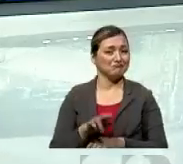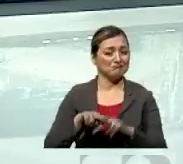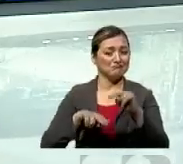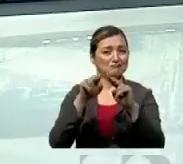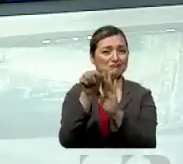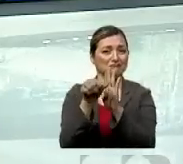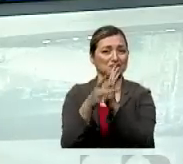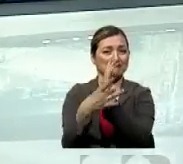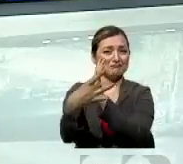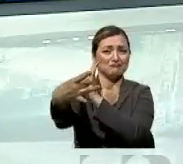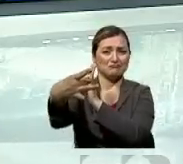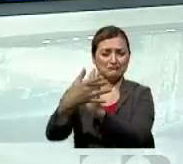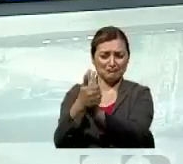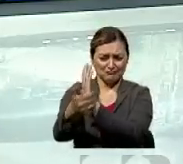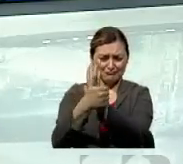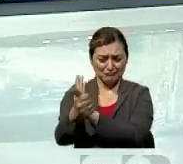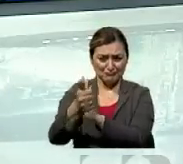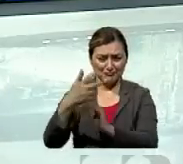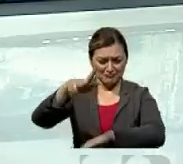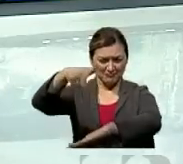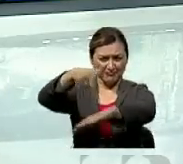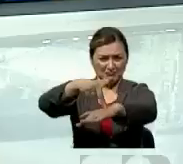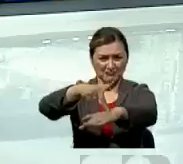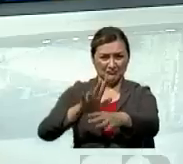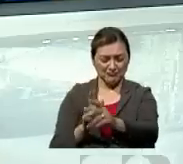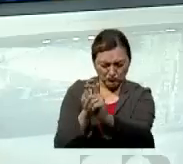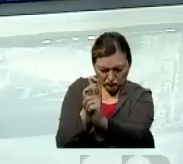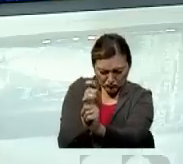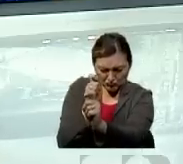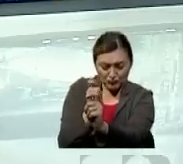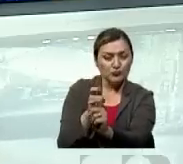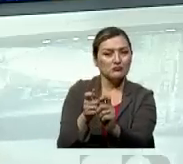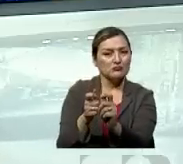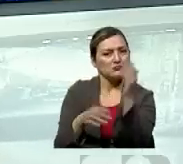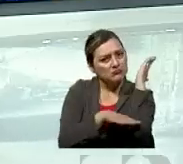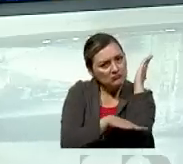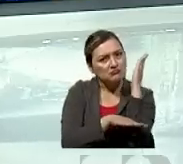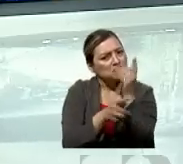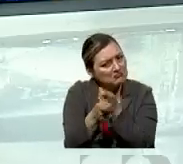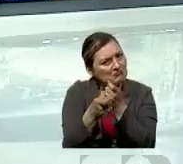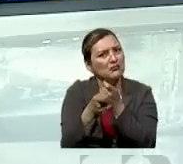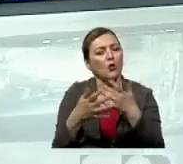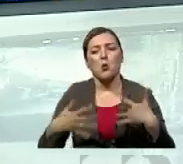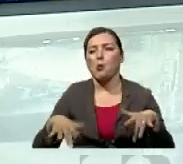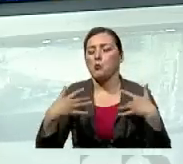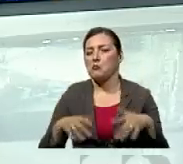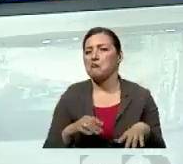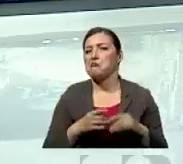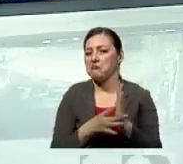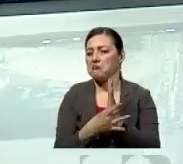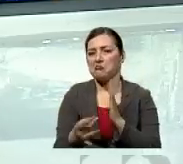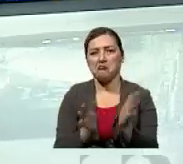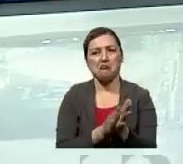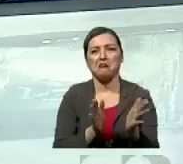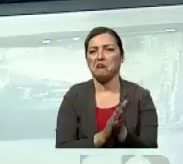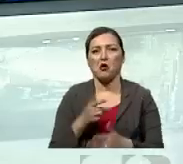su talento, esa precisión con la que él toma las herramientas para hacer esto en madera, realmente talentoso. Yo sí, no